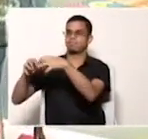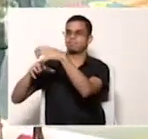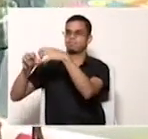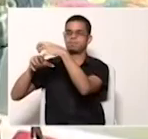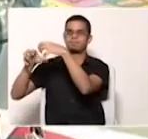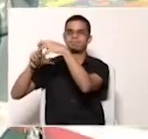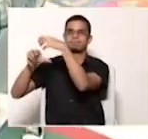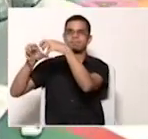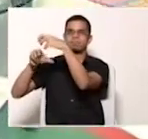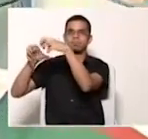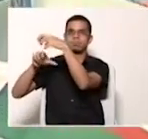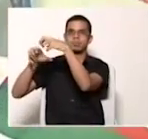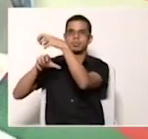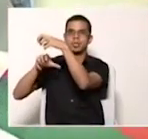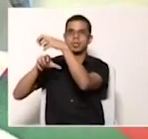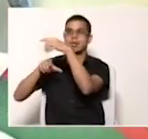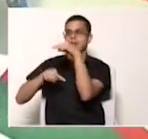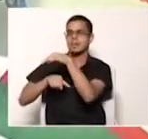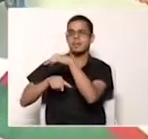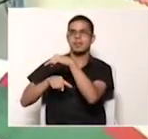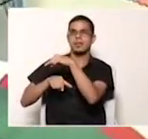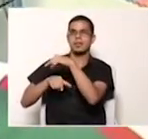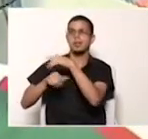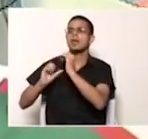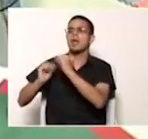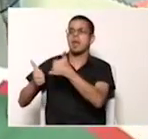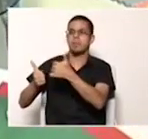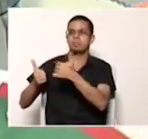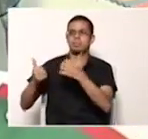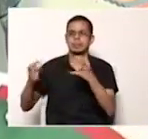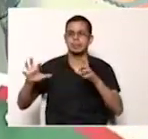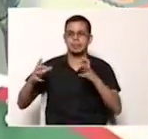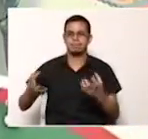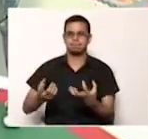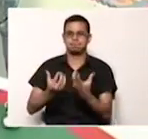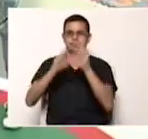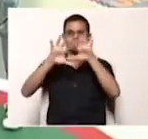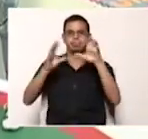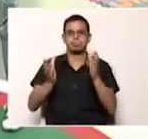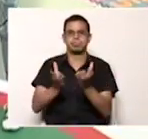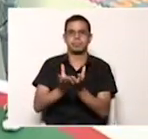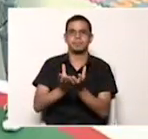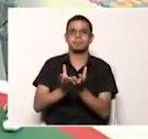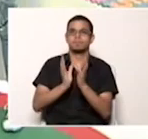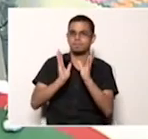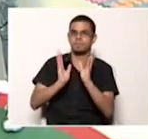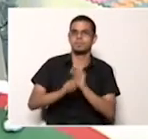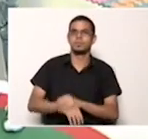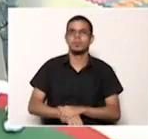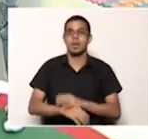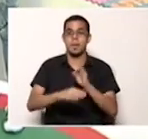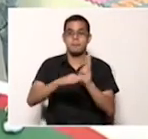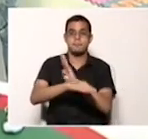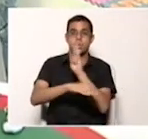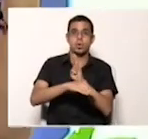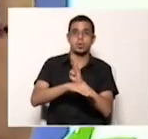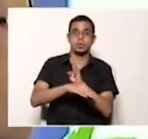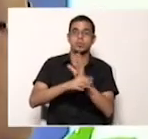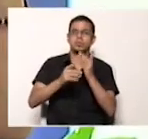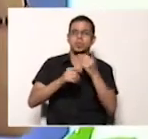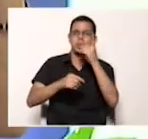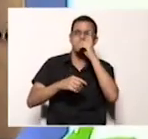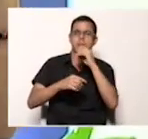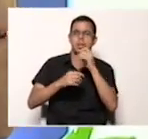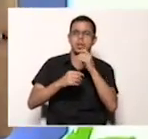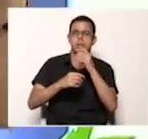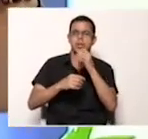la temperatura. Y ahí viene parte de nuestro calentamiento, desde el punto de vista biológico y desde el punto de vista antropológico, como mencionabas,